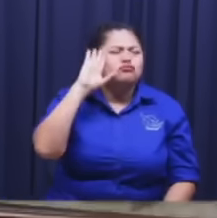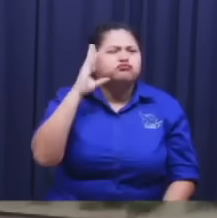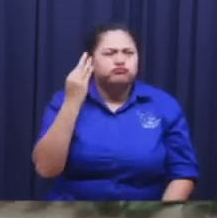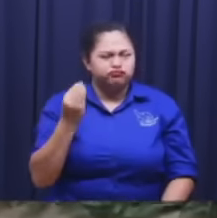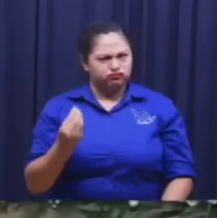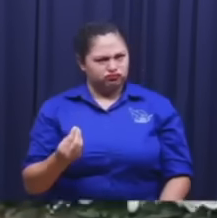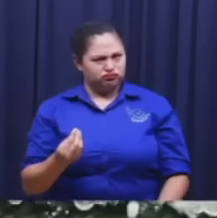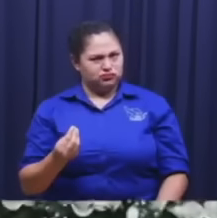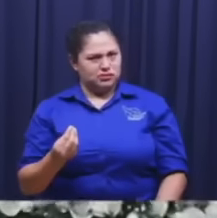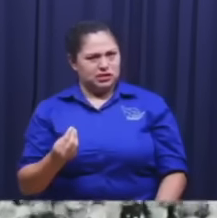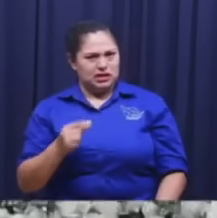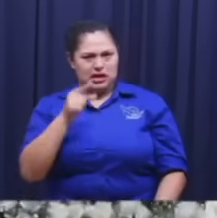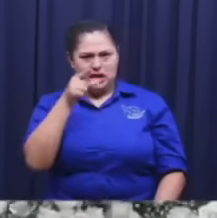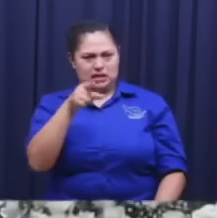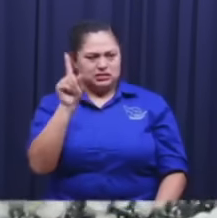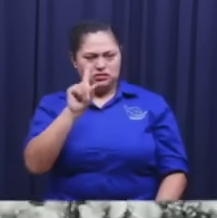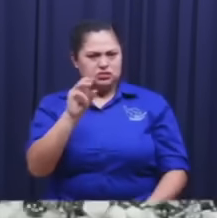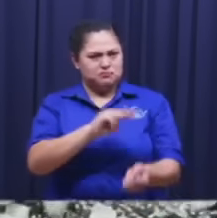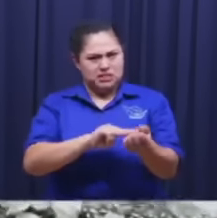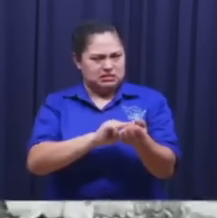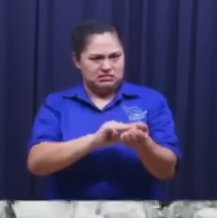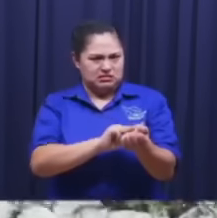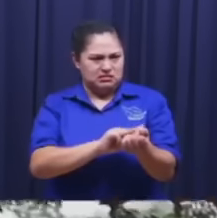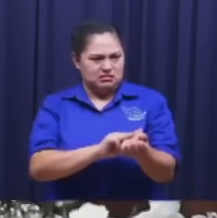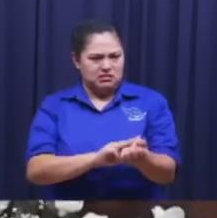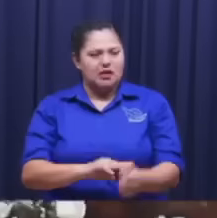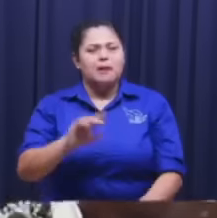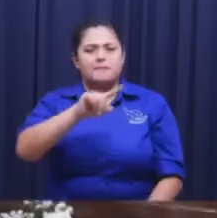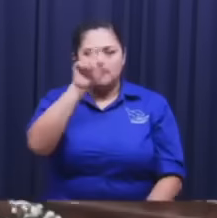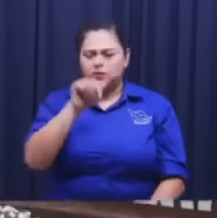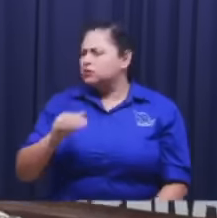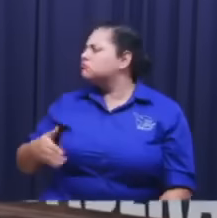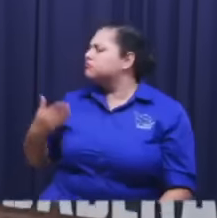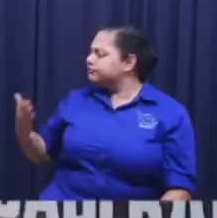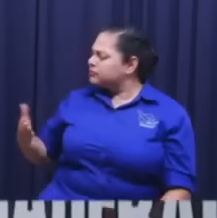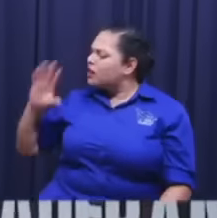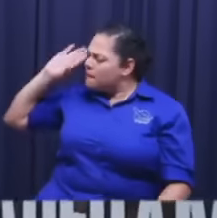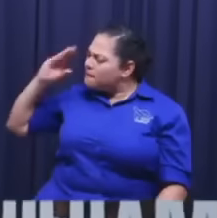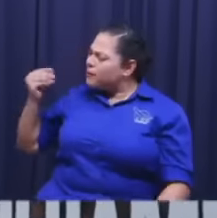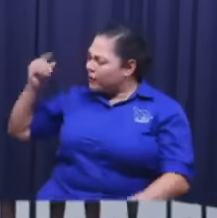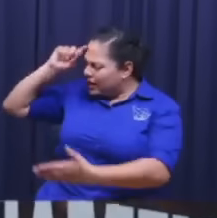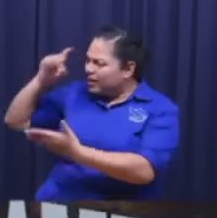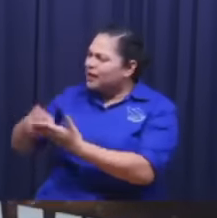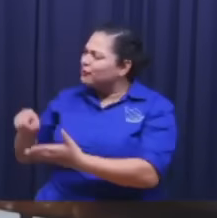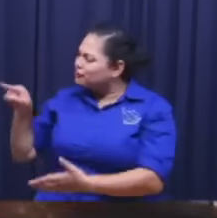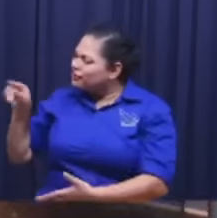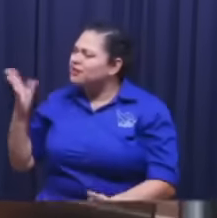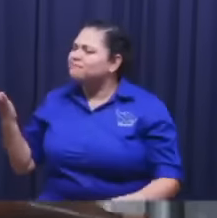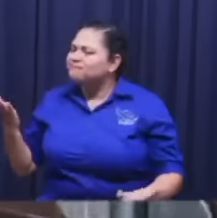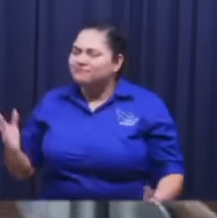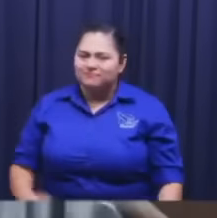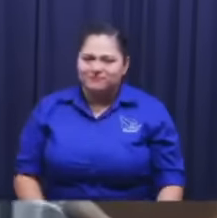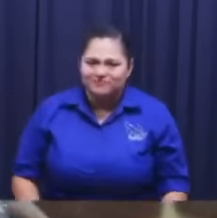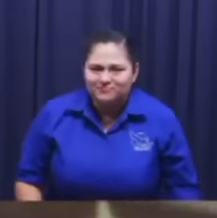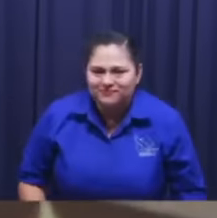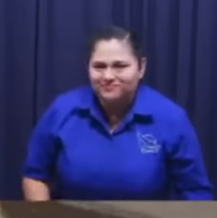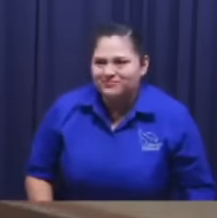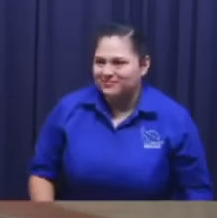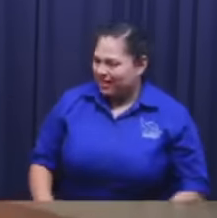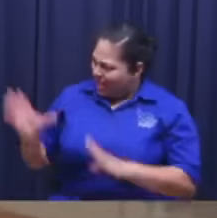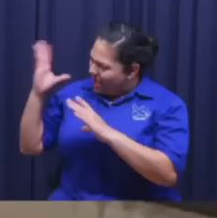No, mire. Hágame favor, pregúntele al que tiene la par. ¿Usted por qué cree, hermano? Pregúntele, deje, hermano, que le hable.